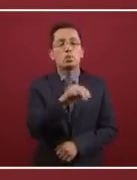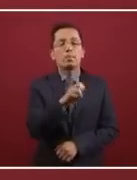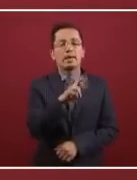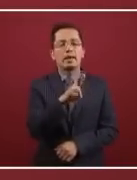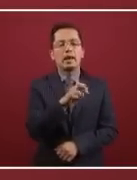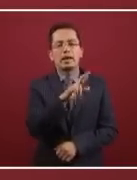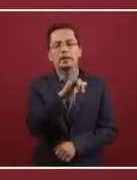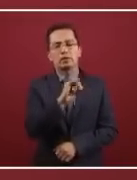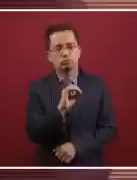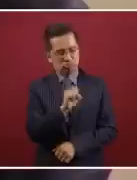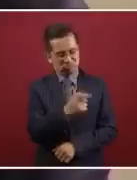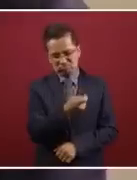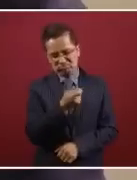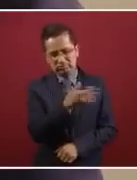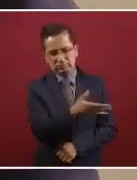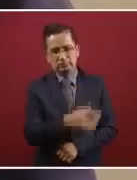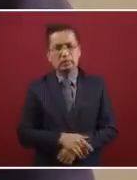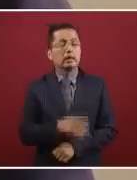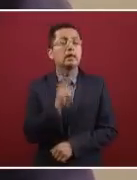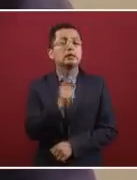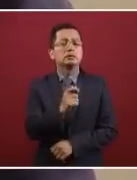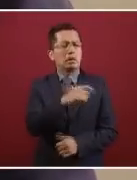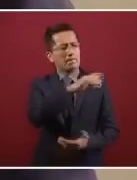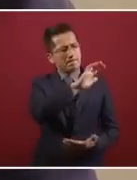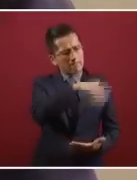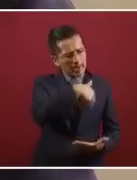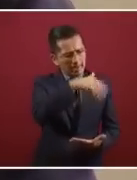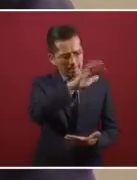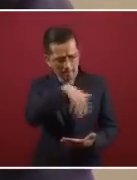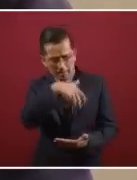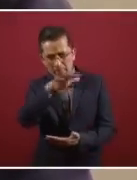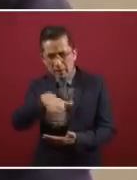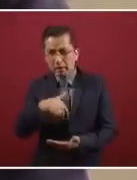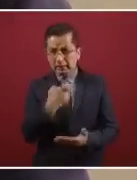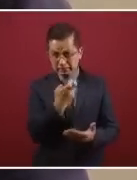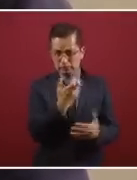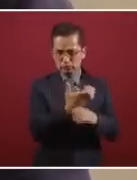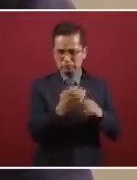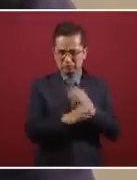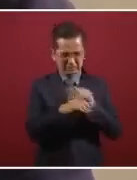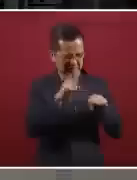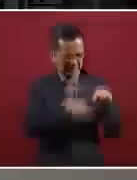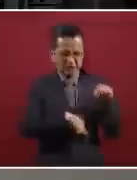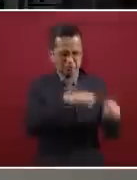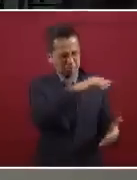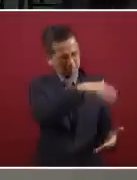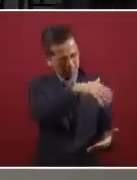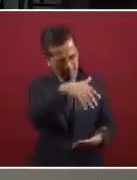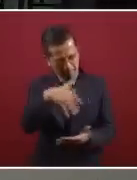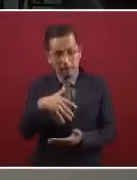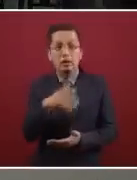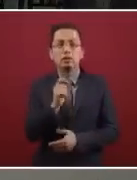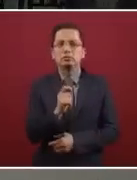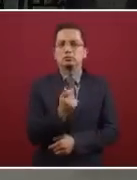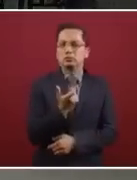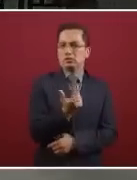van obteniendo esos recursos, los numerarios, que son